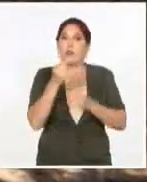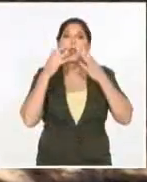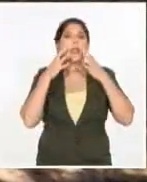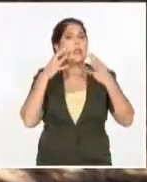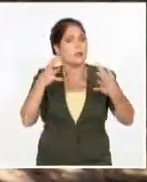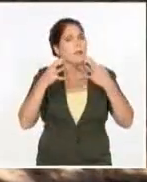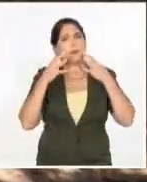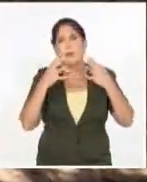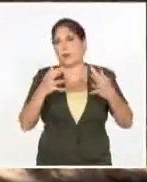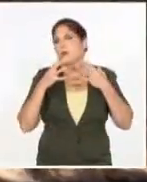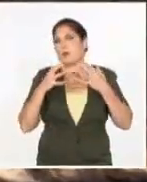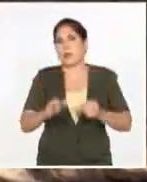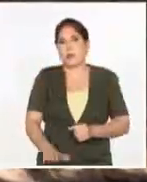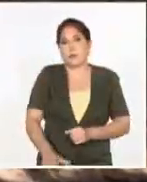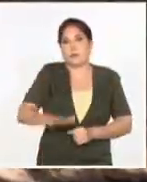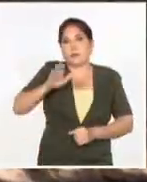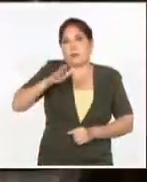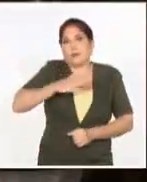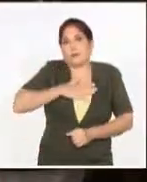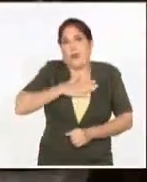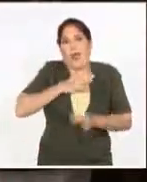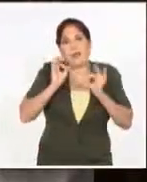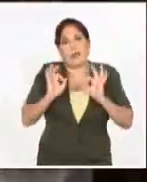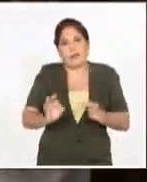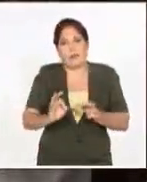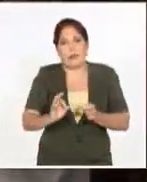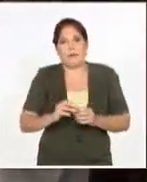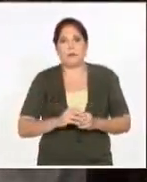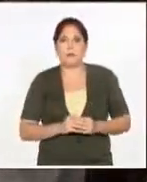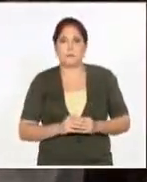importante que me ha sucedido en mi vida.